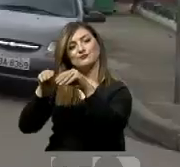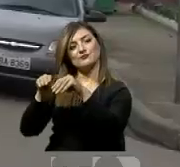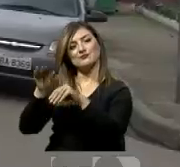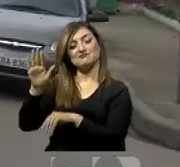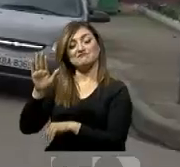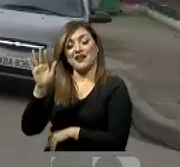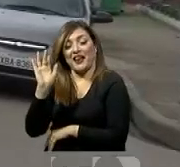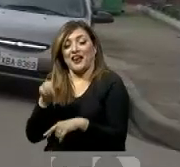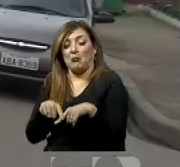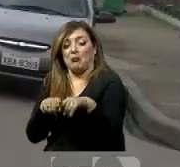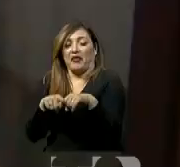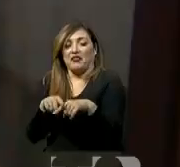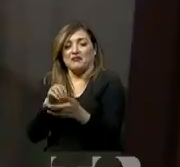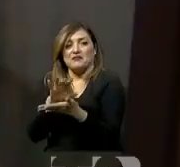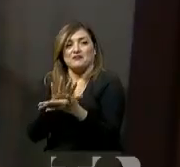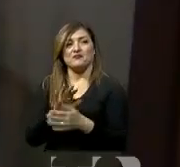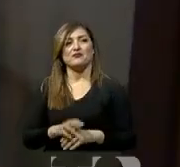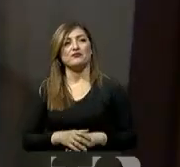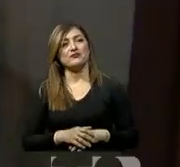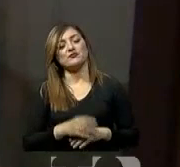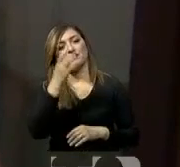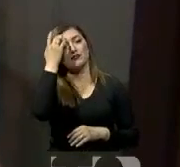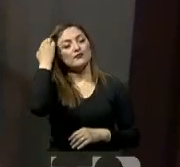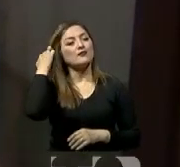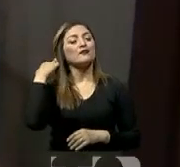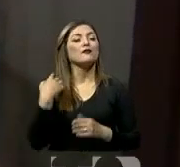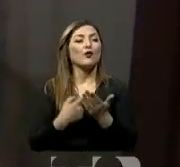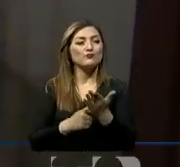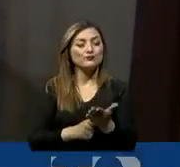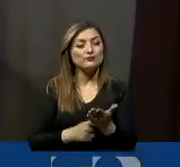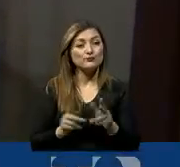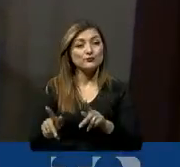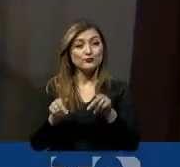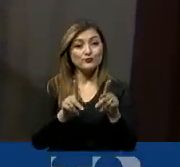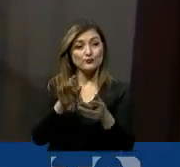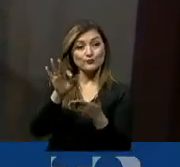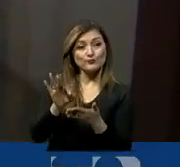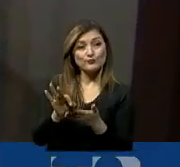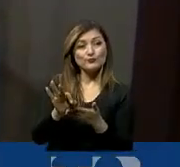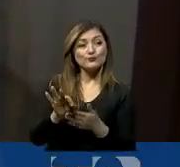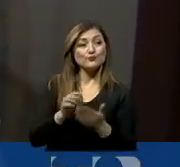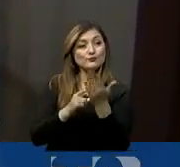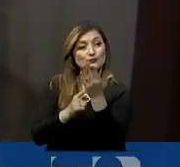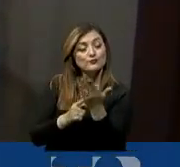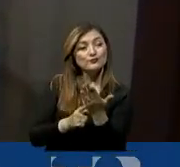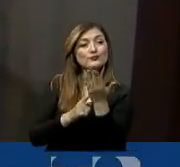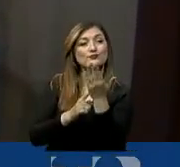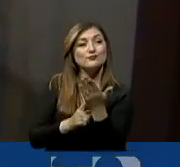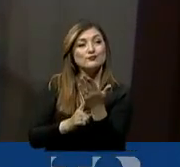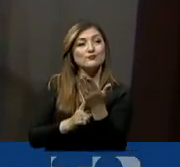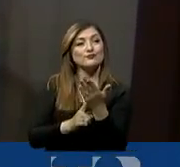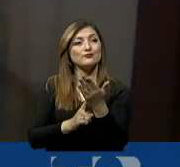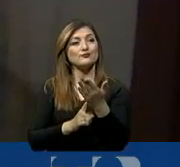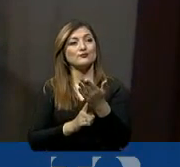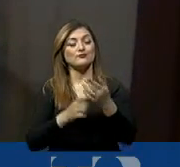suelo una vez que entre en vigencia. Dentro del análisis de este plan de movilidad cantonal debe considerarse esas particularidades